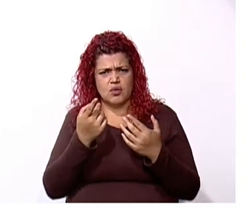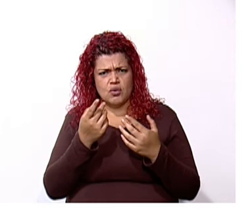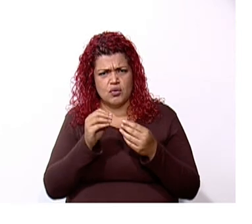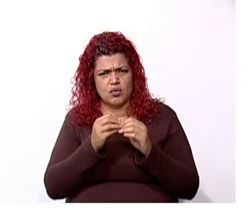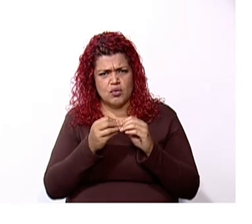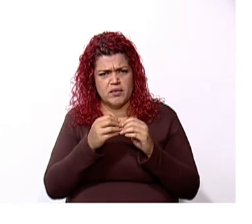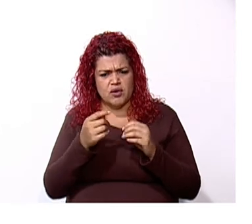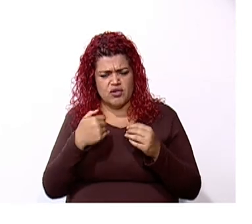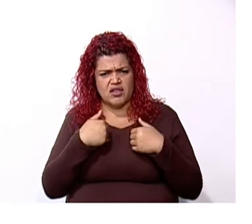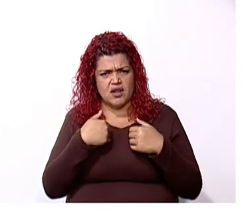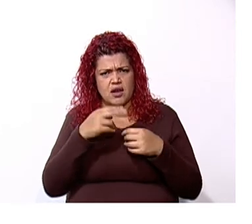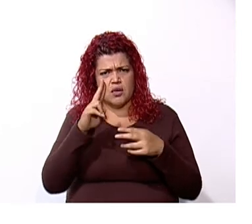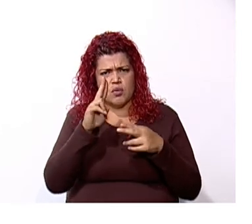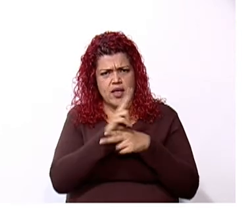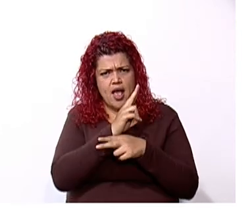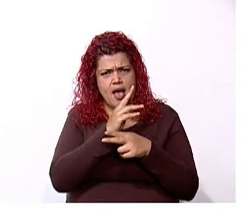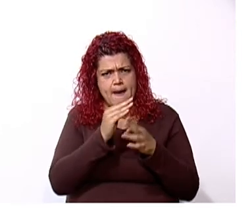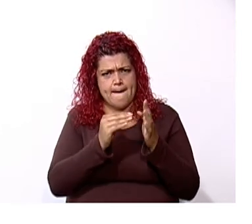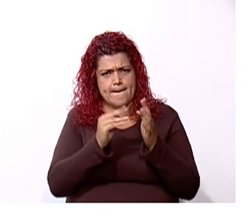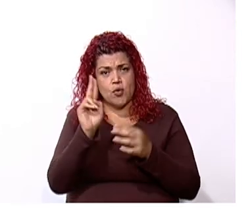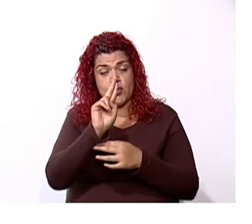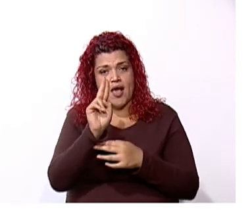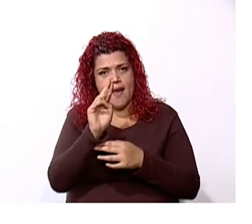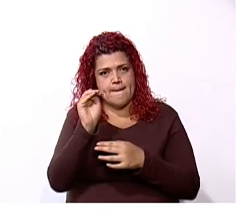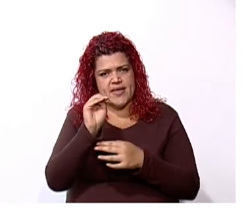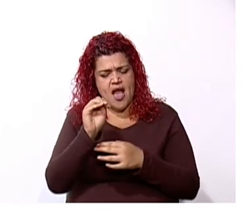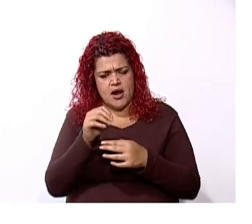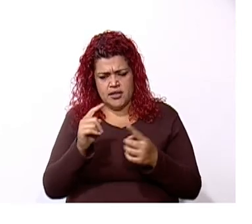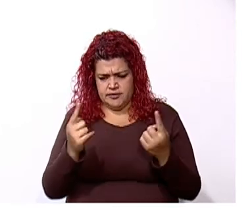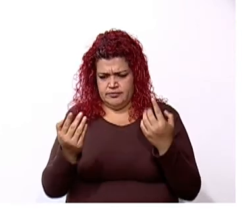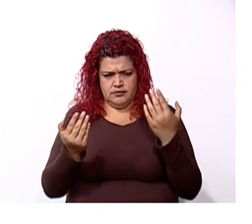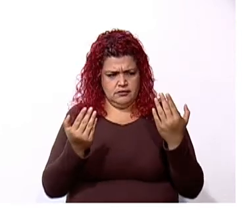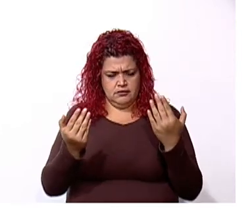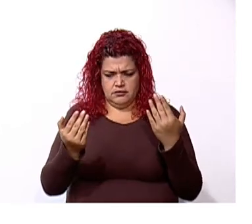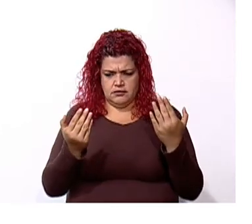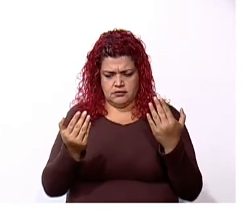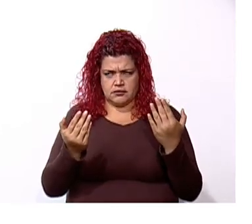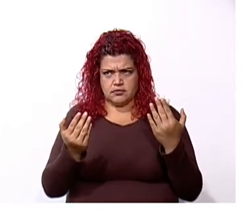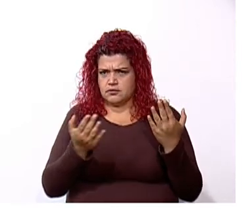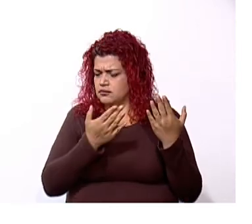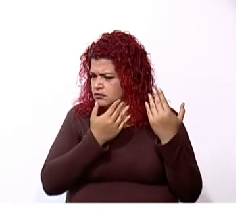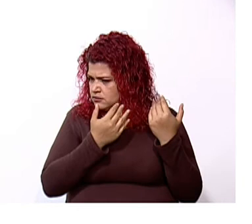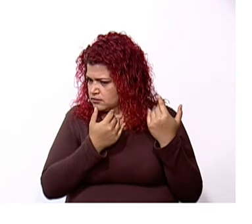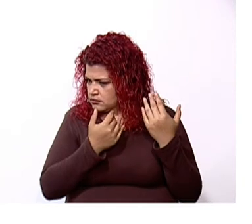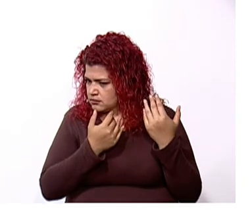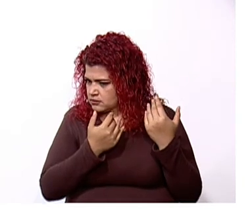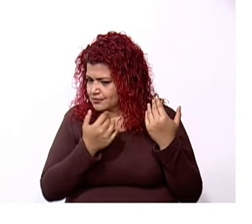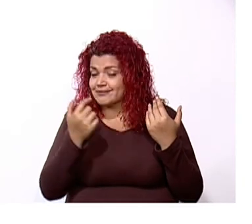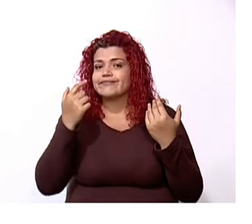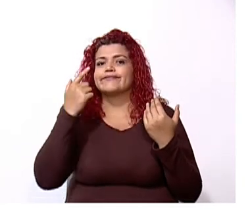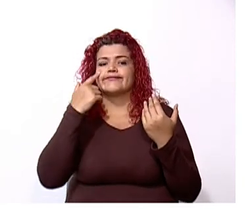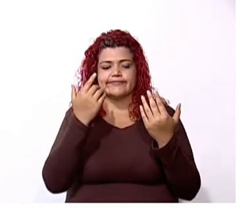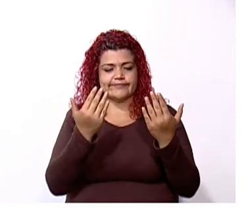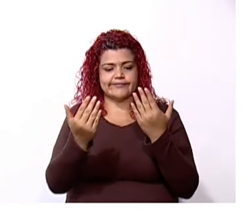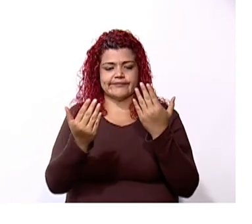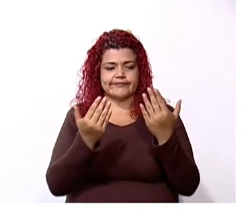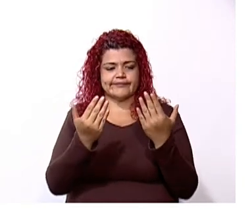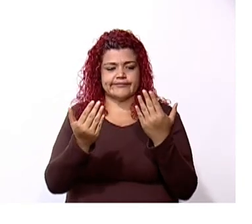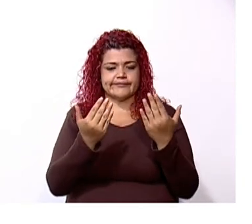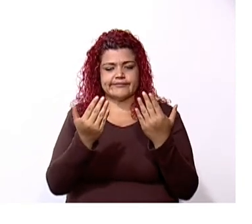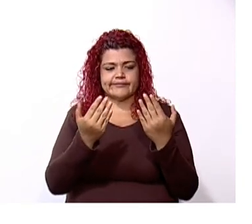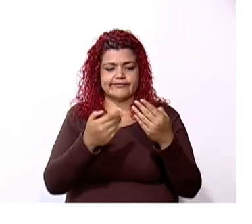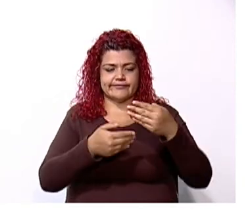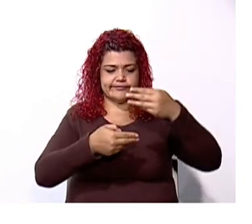millar? ¿Qué procedimiento? Muy bien, más fuerte. Comparar las unidades de